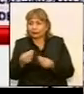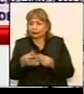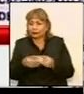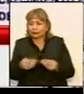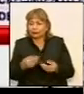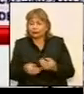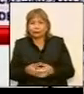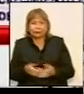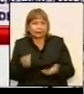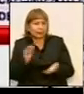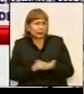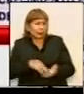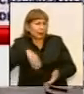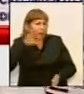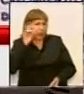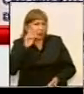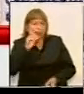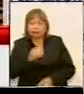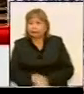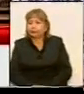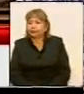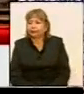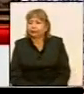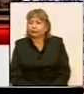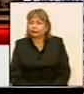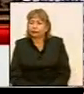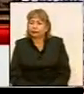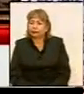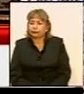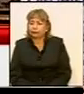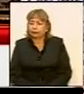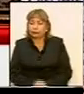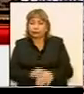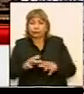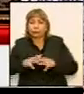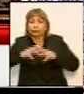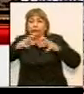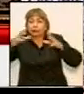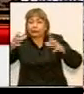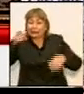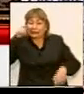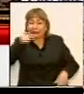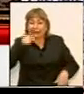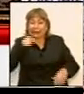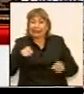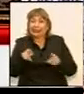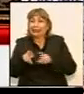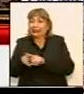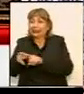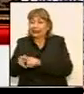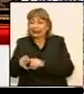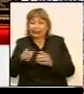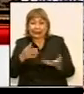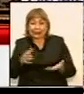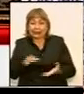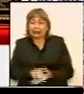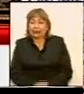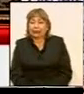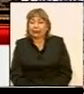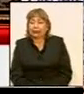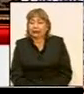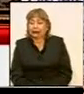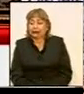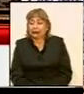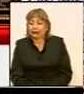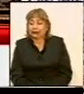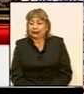minera, más de uno, que están ganando escala global, y ahí también hay mucho valor agregado. Siguiente,